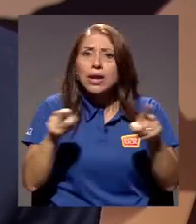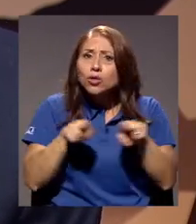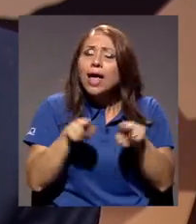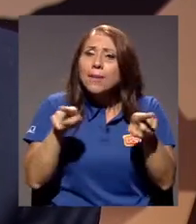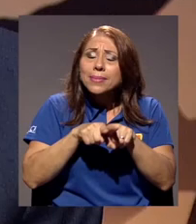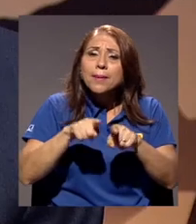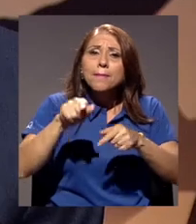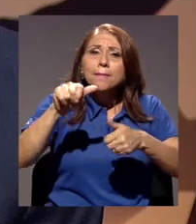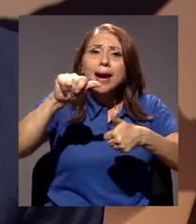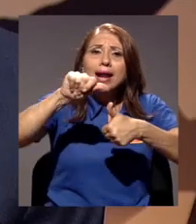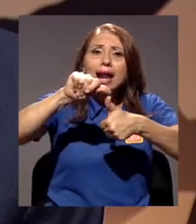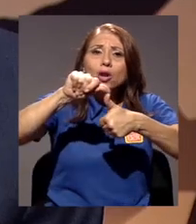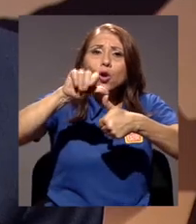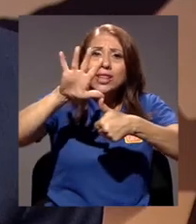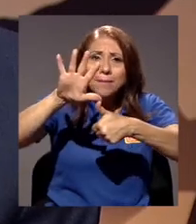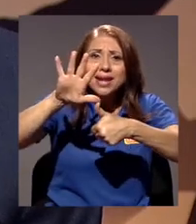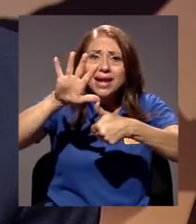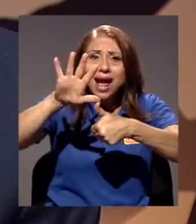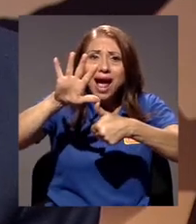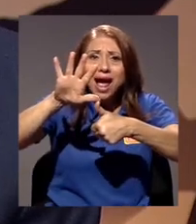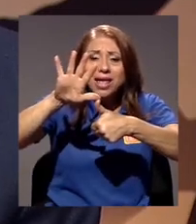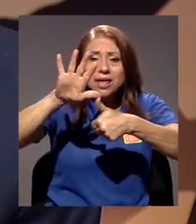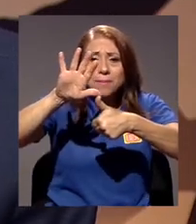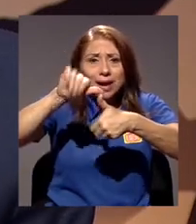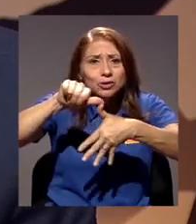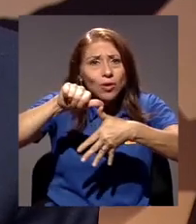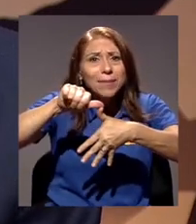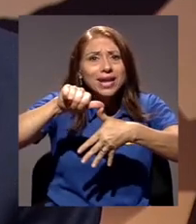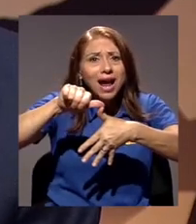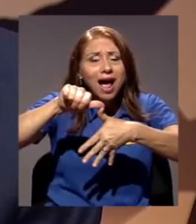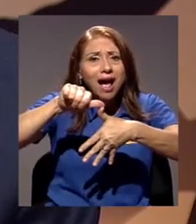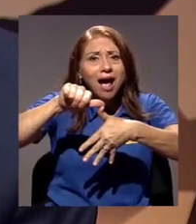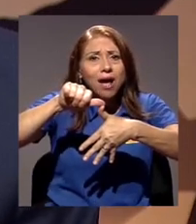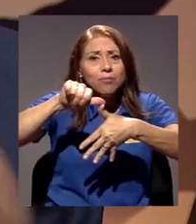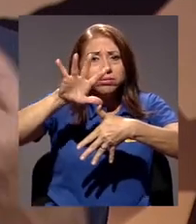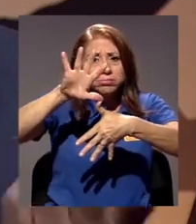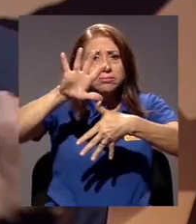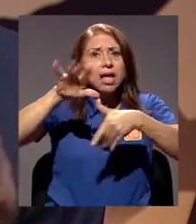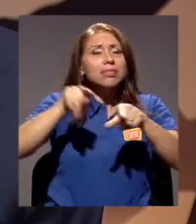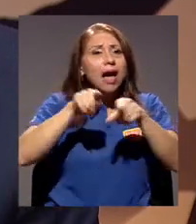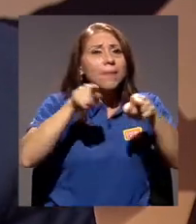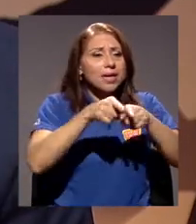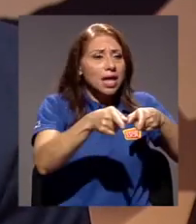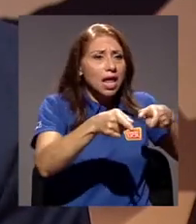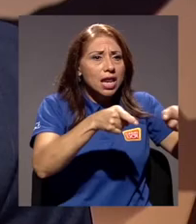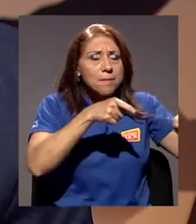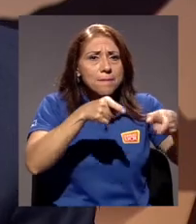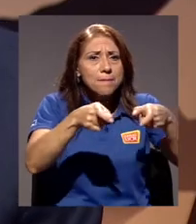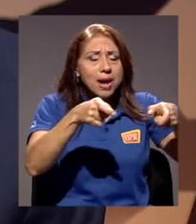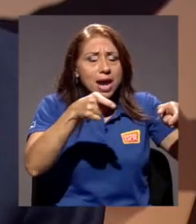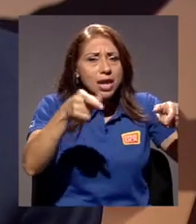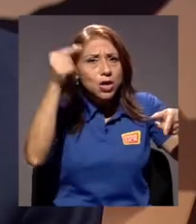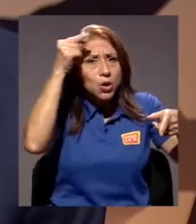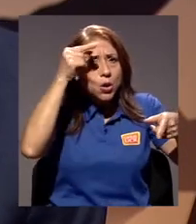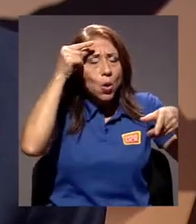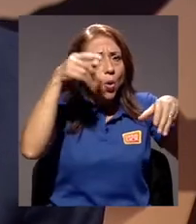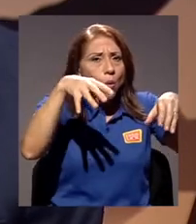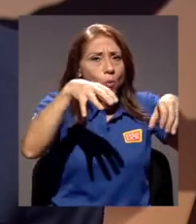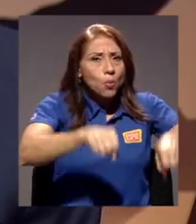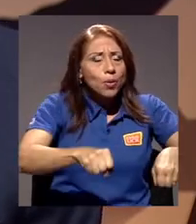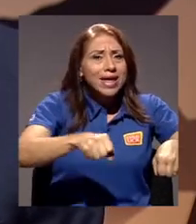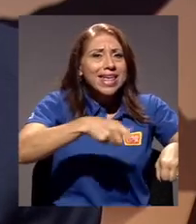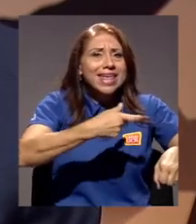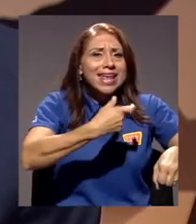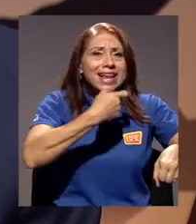norteamérica y para suramérica y por tanto tiene repercusión en el imperio inglés en el per vio francia en el imperio español